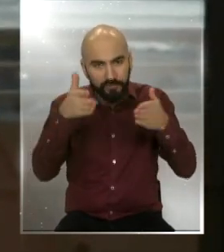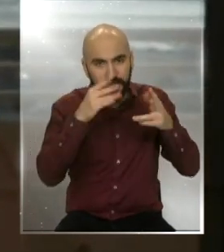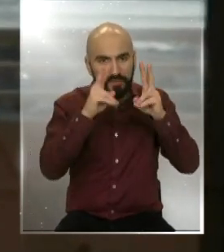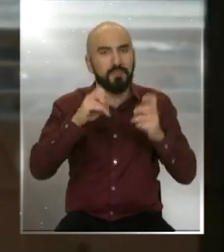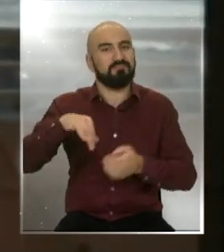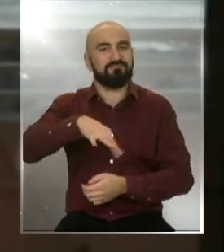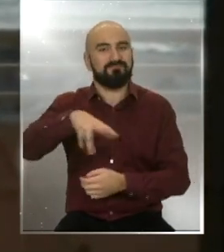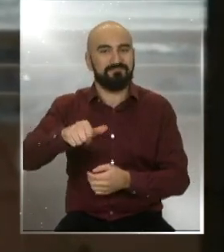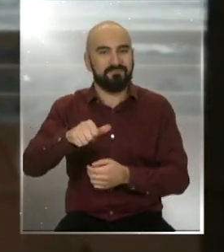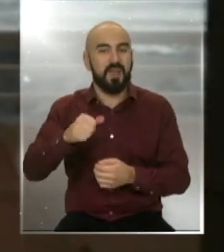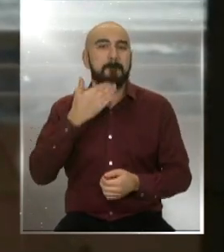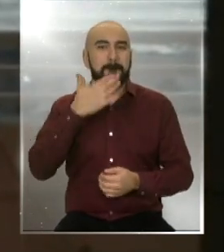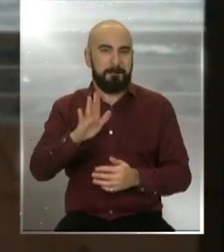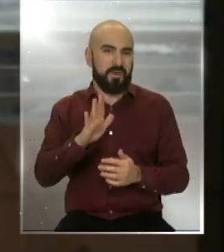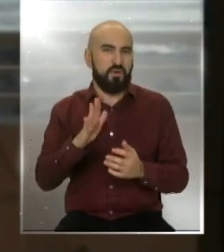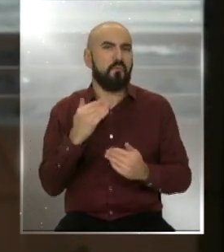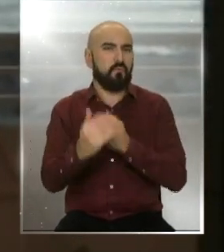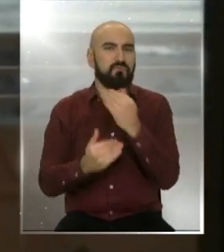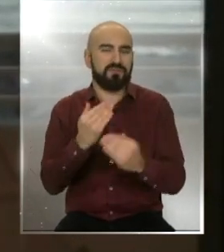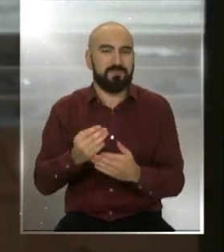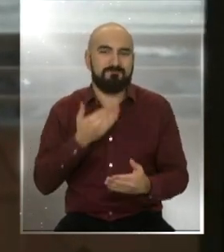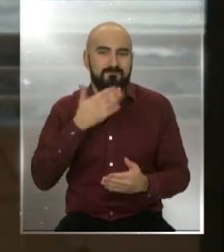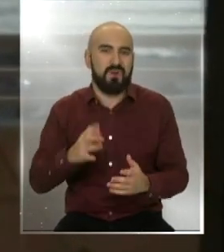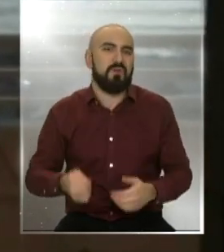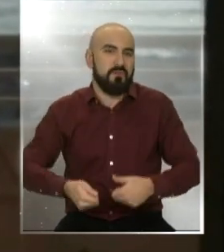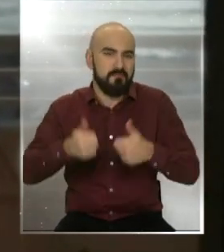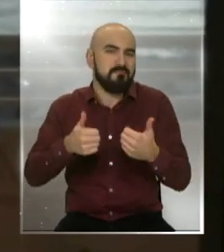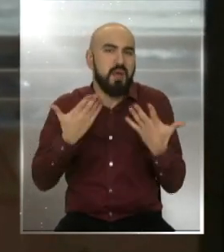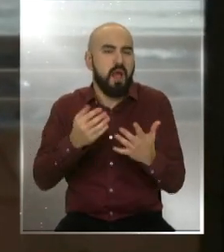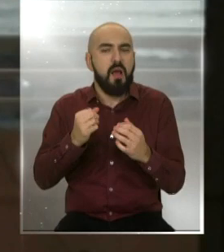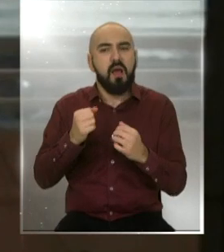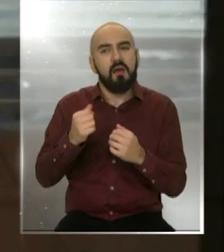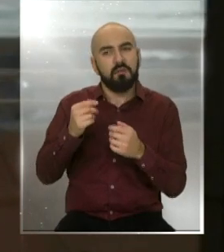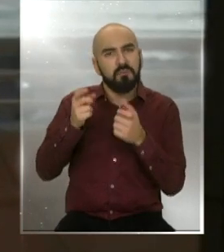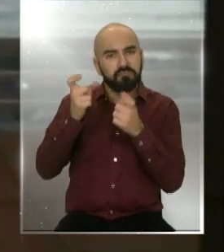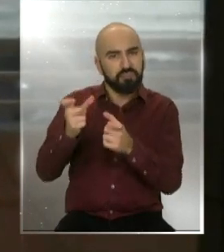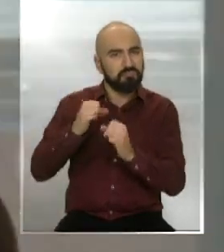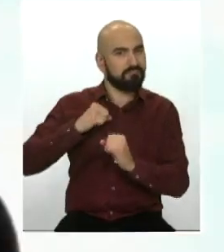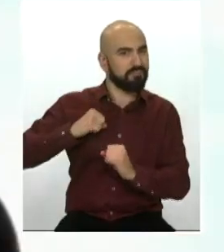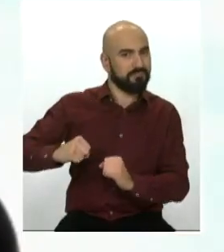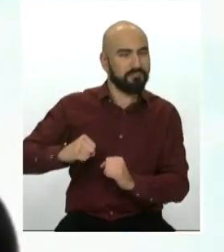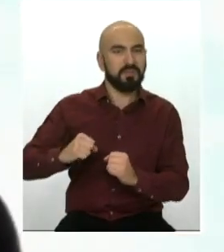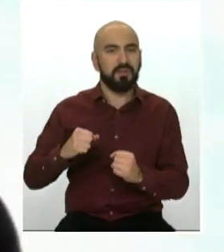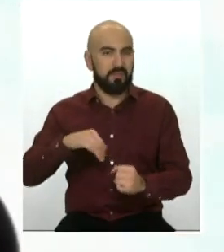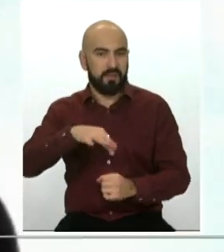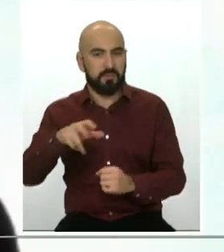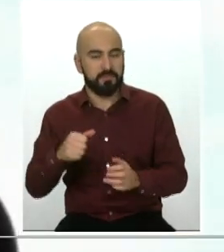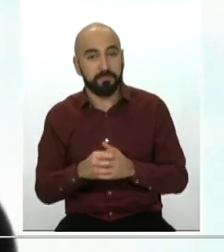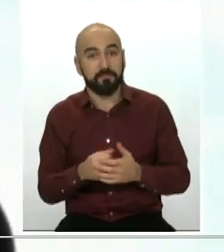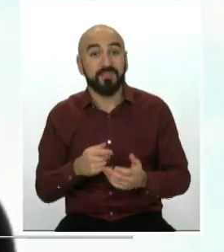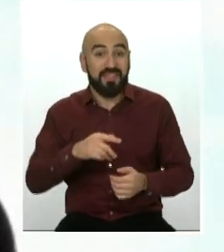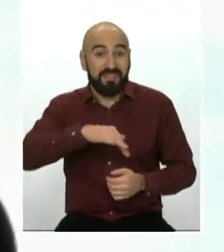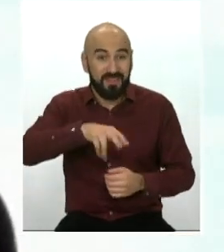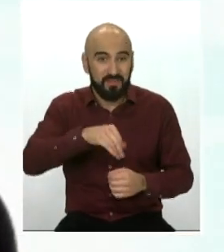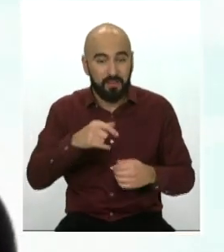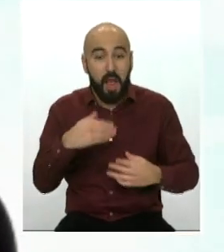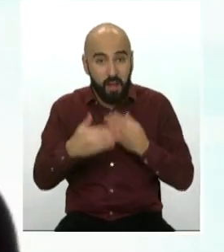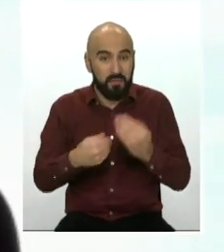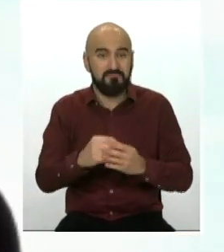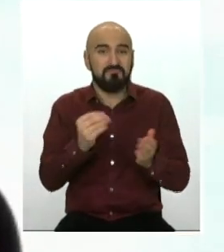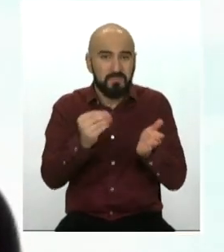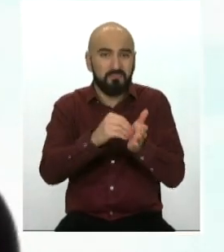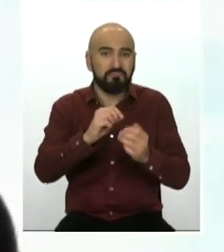la mejor forma, la más eficiente, la más idónea para poder atacar los actos de delincuencia. Los delitos están siendo más violentos. Tal